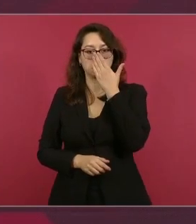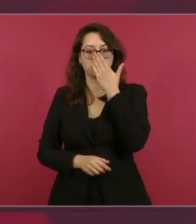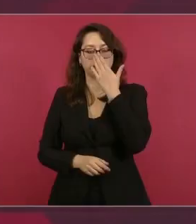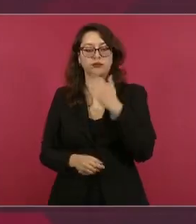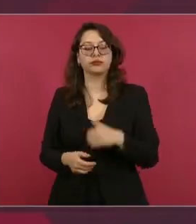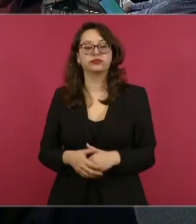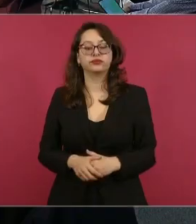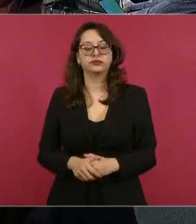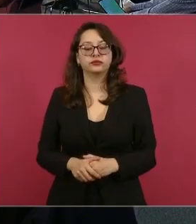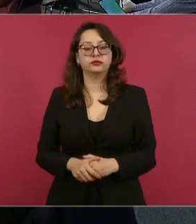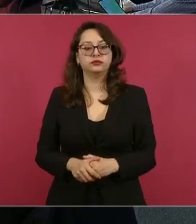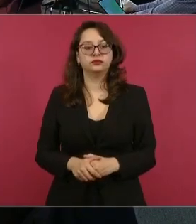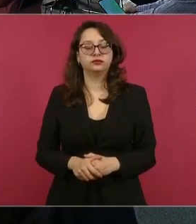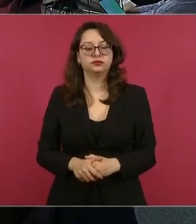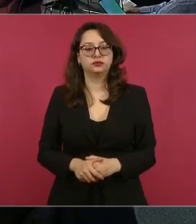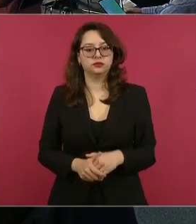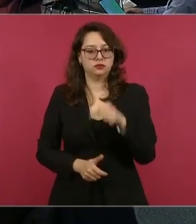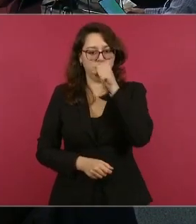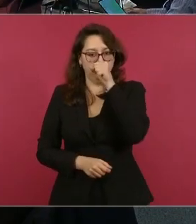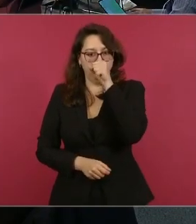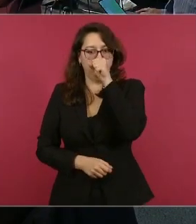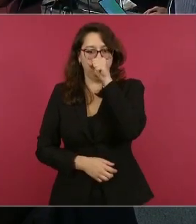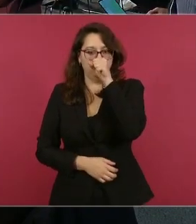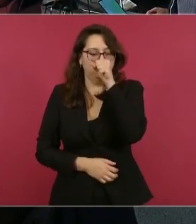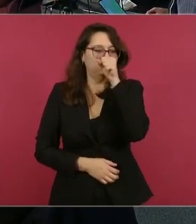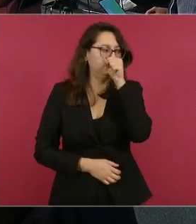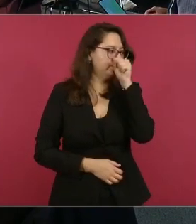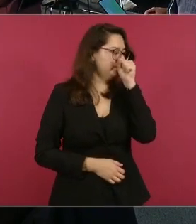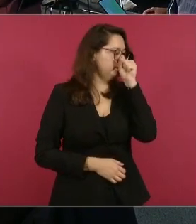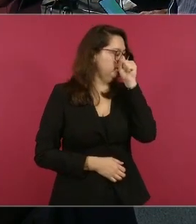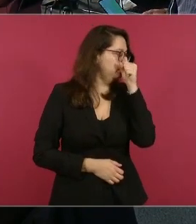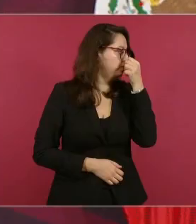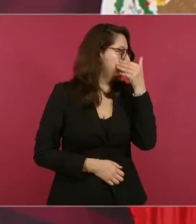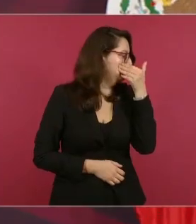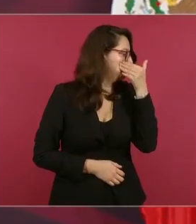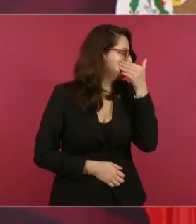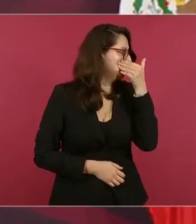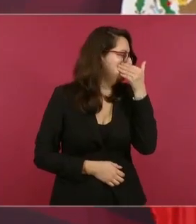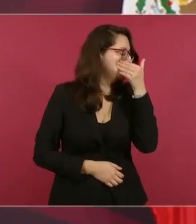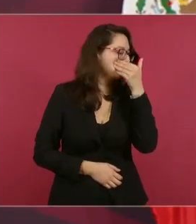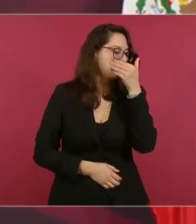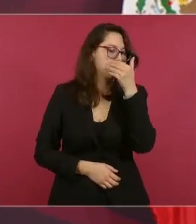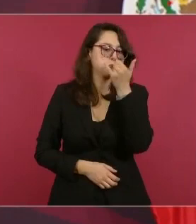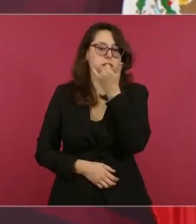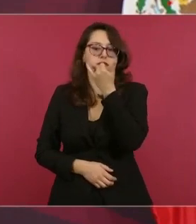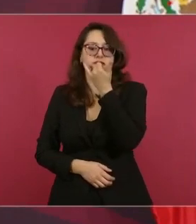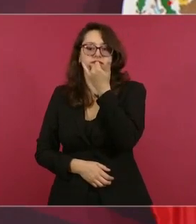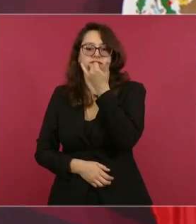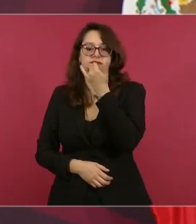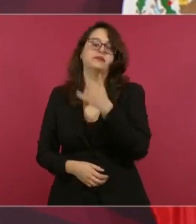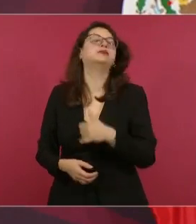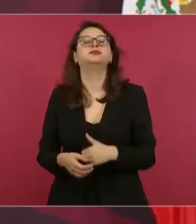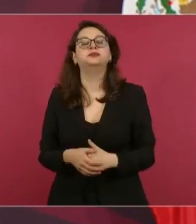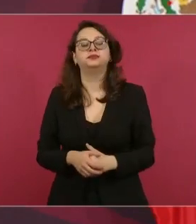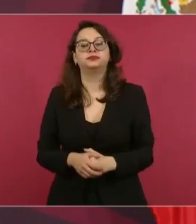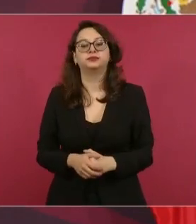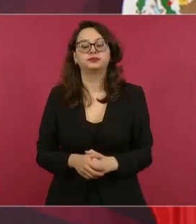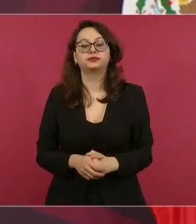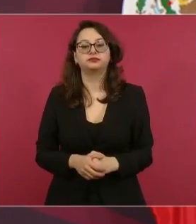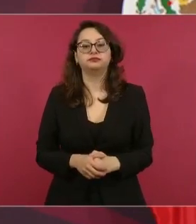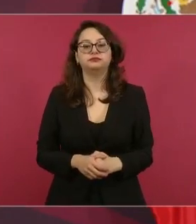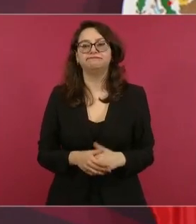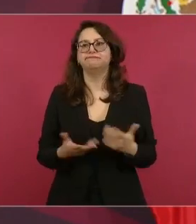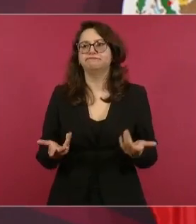siempre han sido también muy fraternos con nosotros, con los